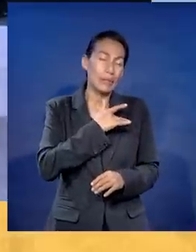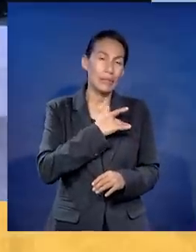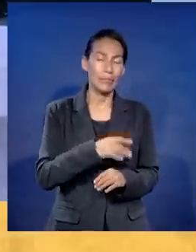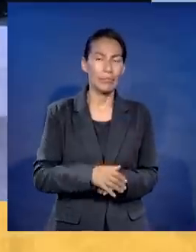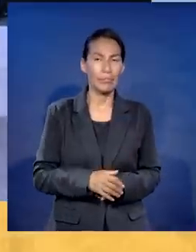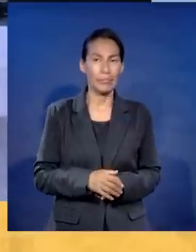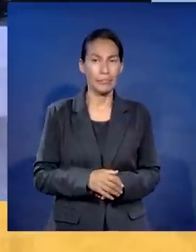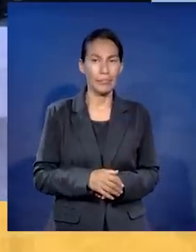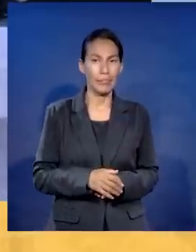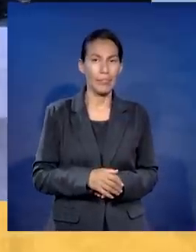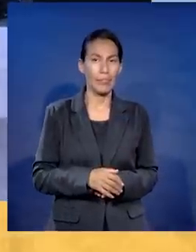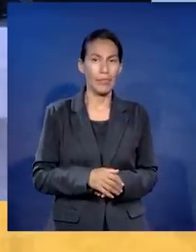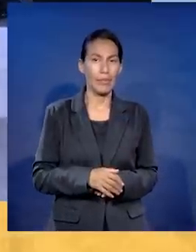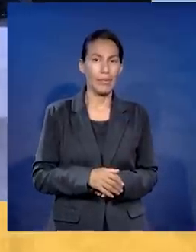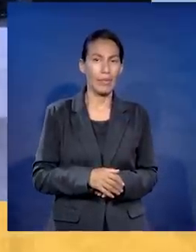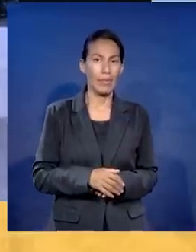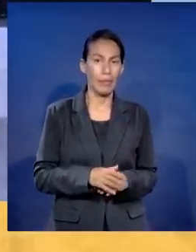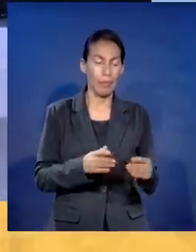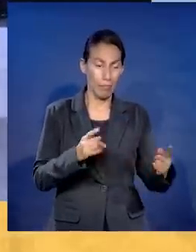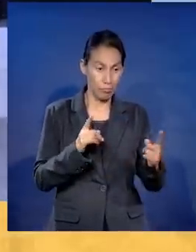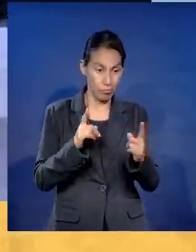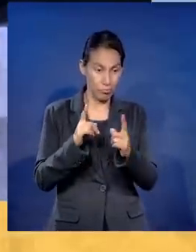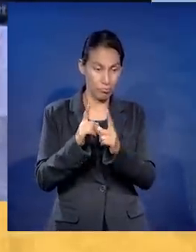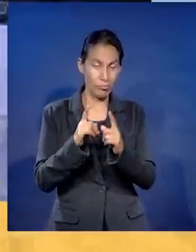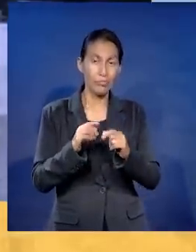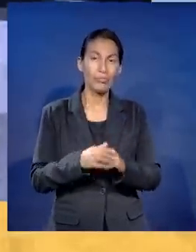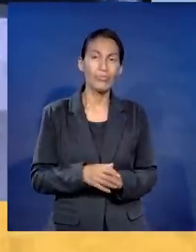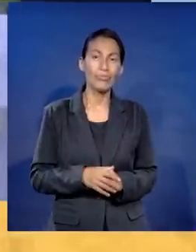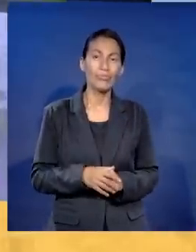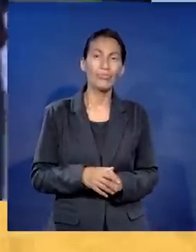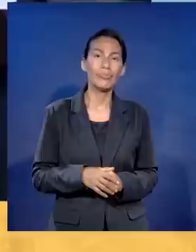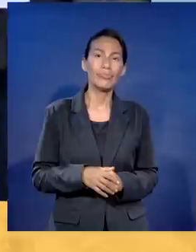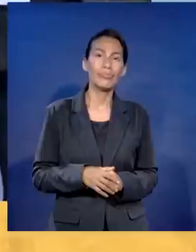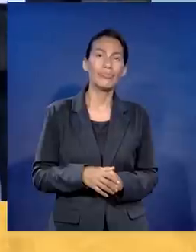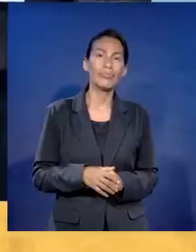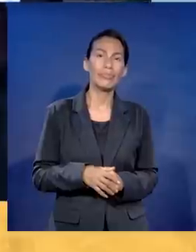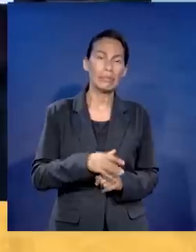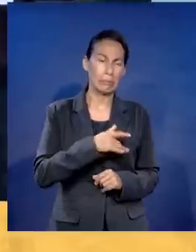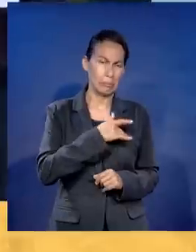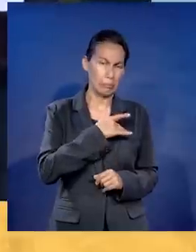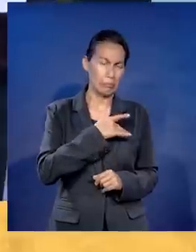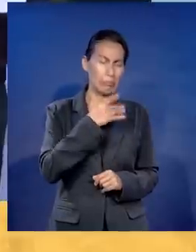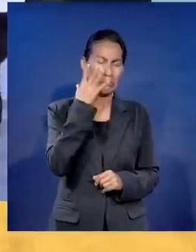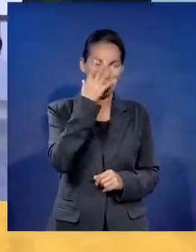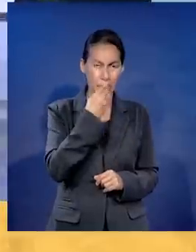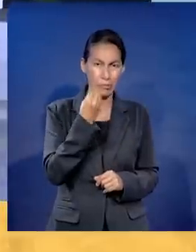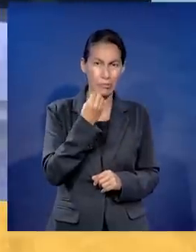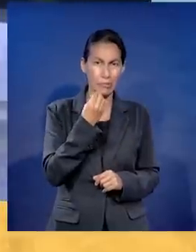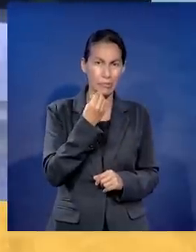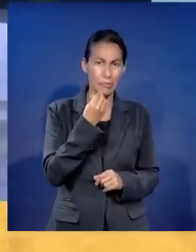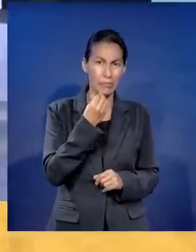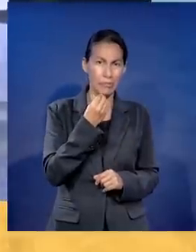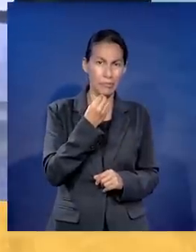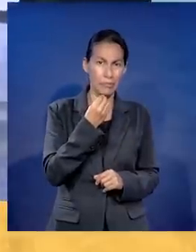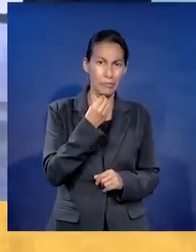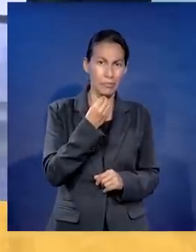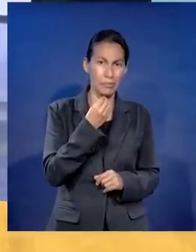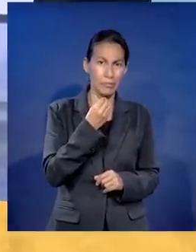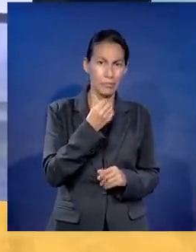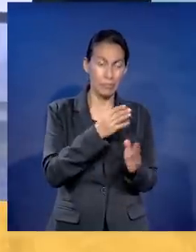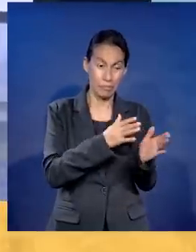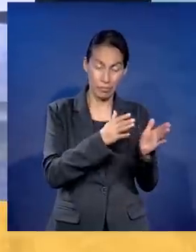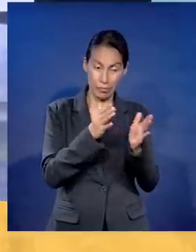Qué bonito se siente y rápido su compañero dice ay ay ay a ver se siente bonito